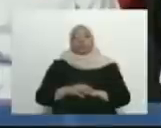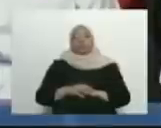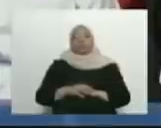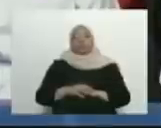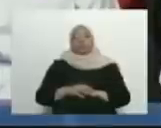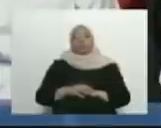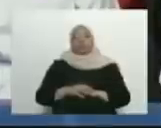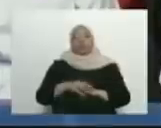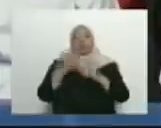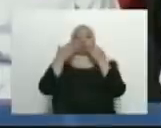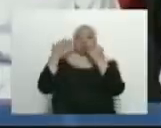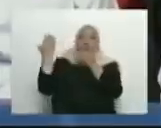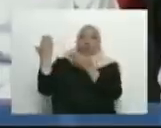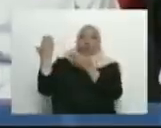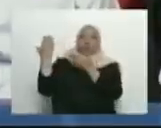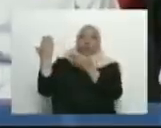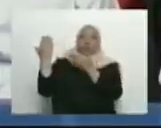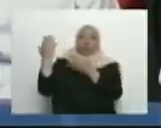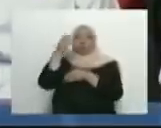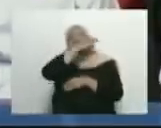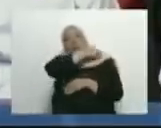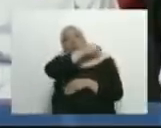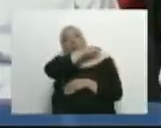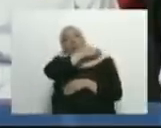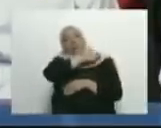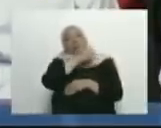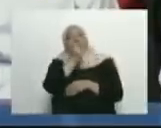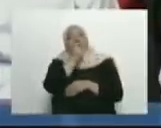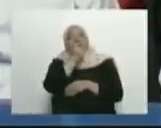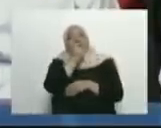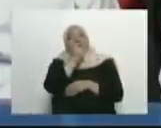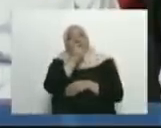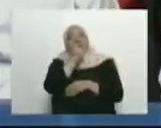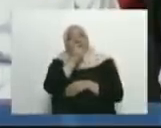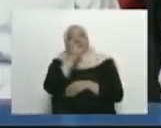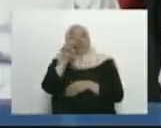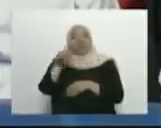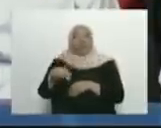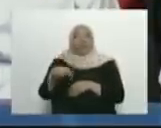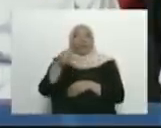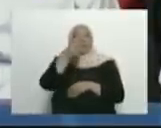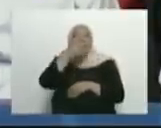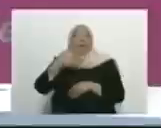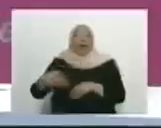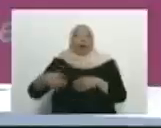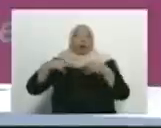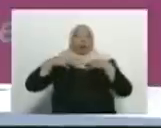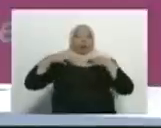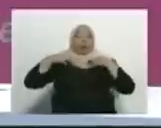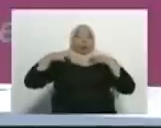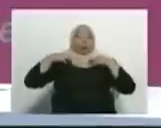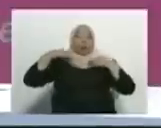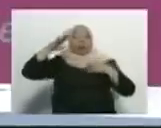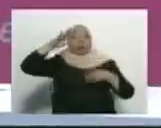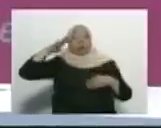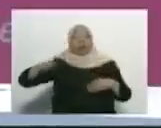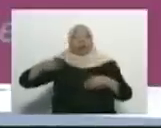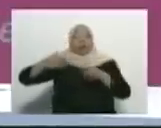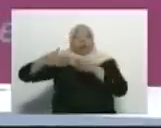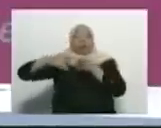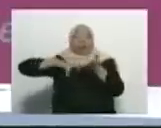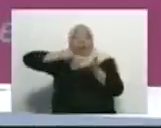Vladimir Padrino López, al mayor general Santiago Infante, comandante general de la aviación, y me